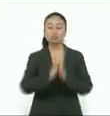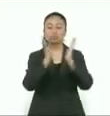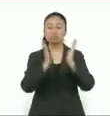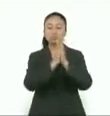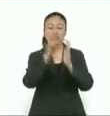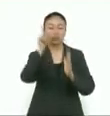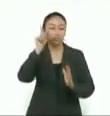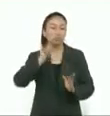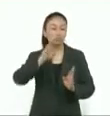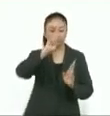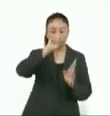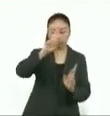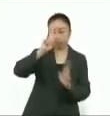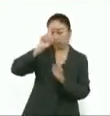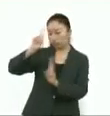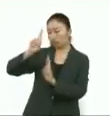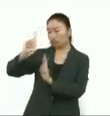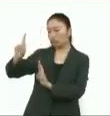las mujeres?